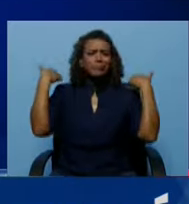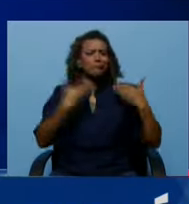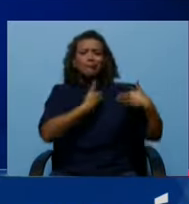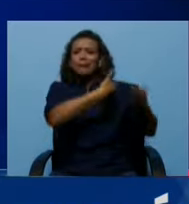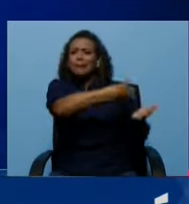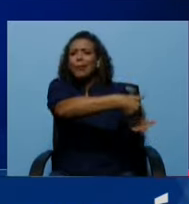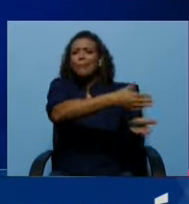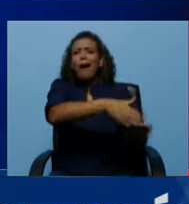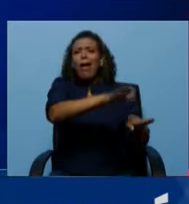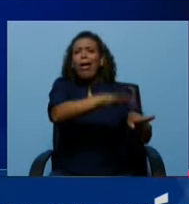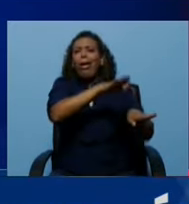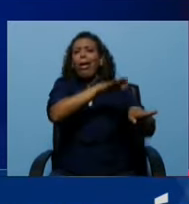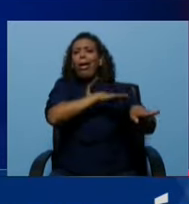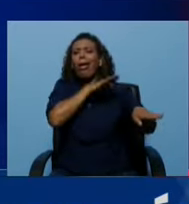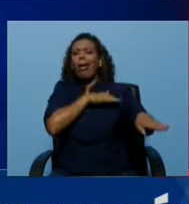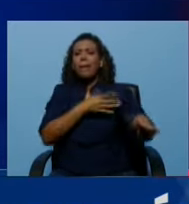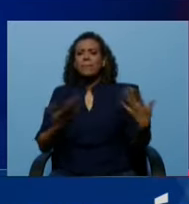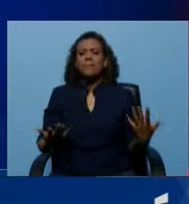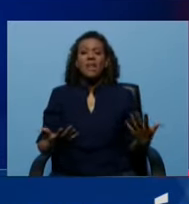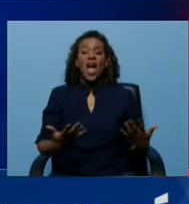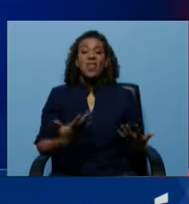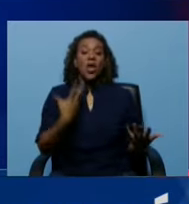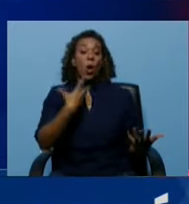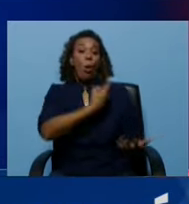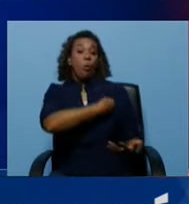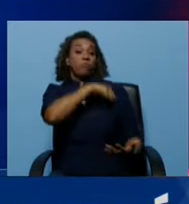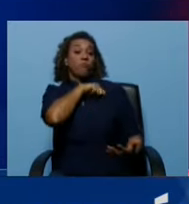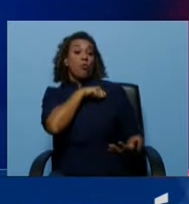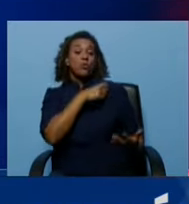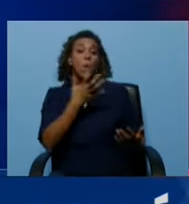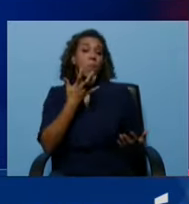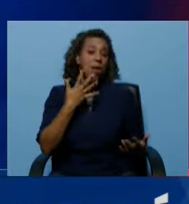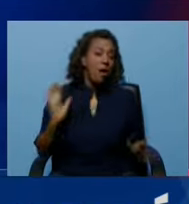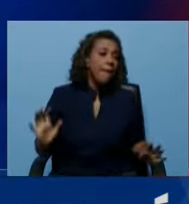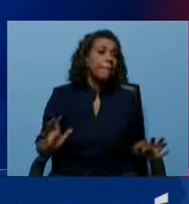Los imperios neocoloniales, coloniales,